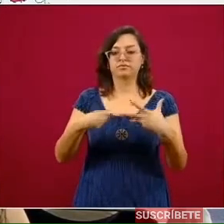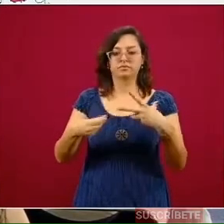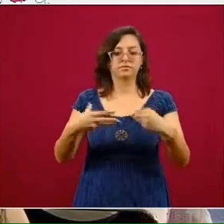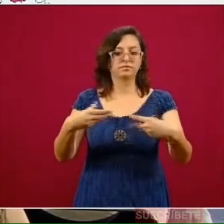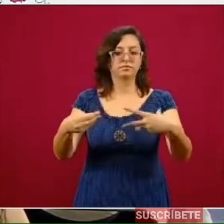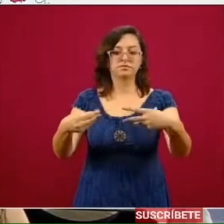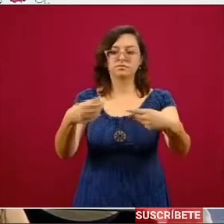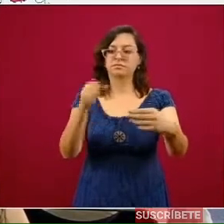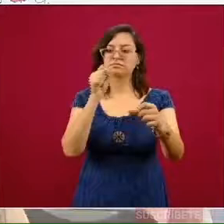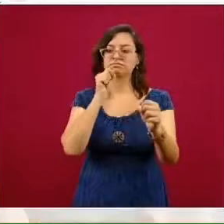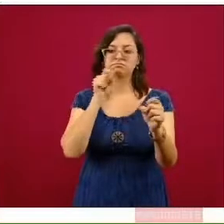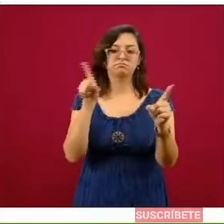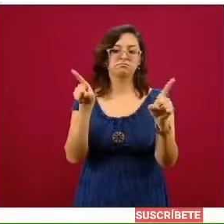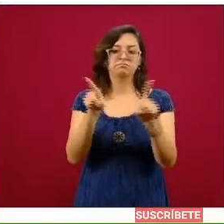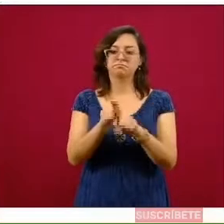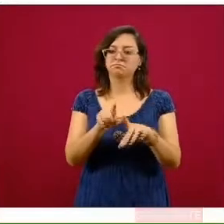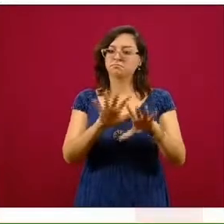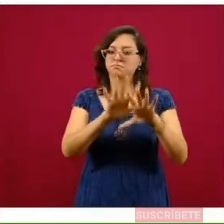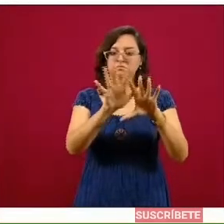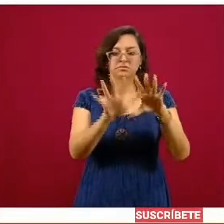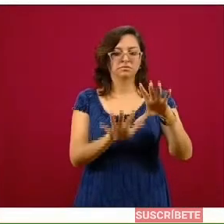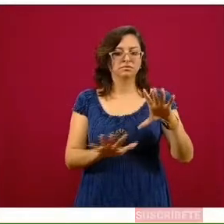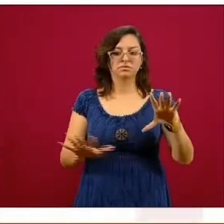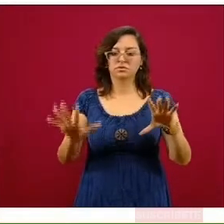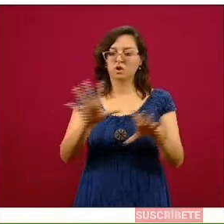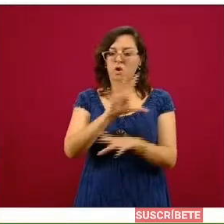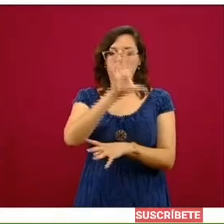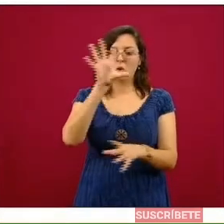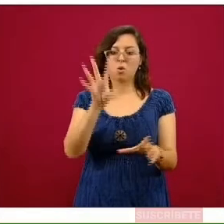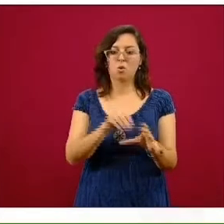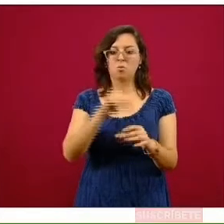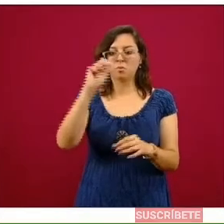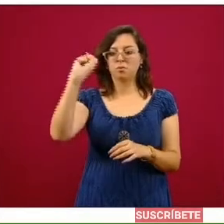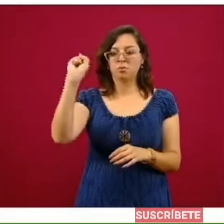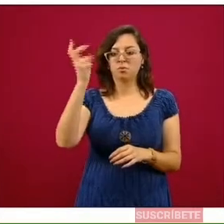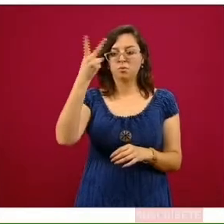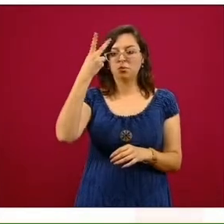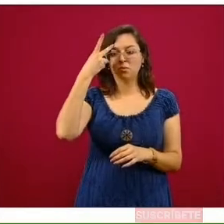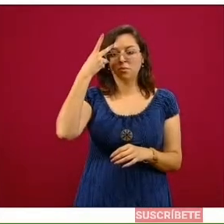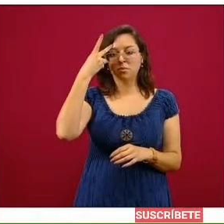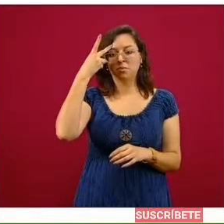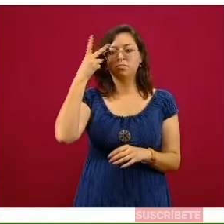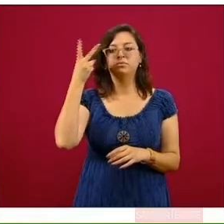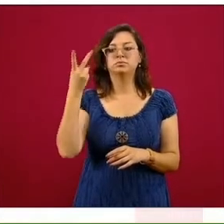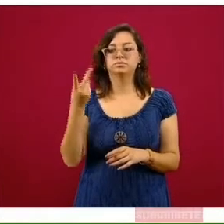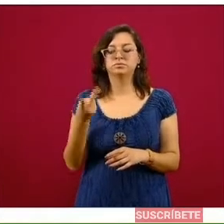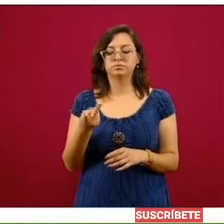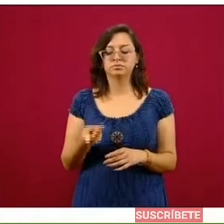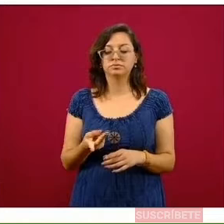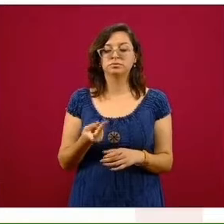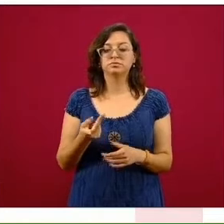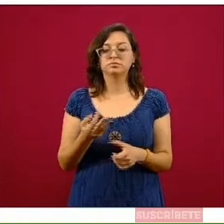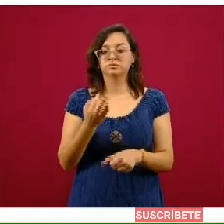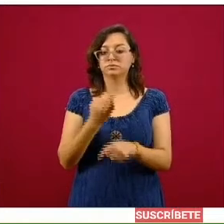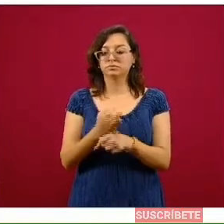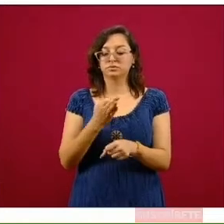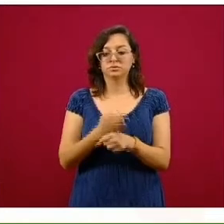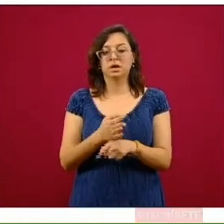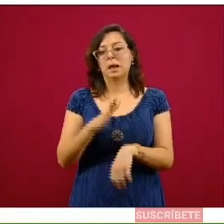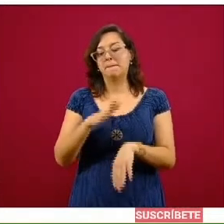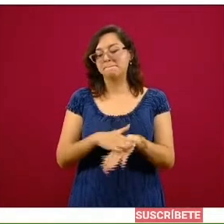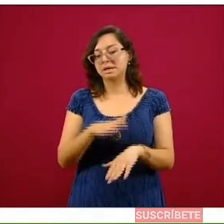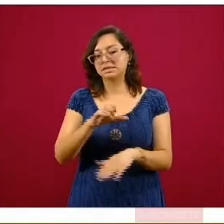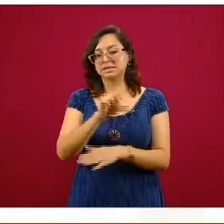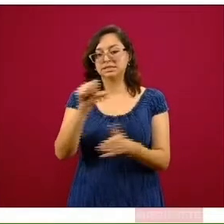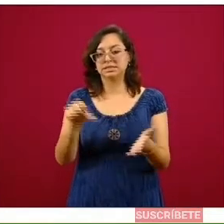prácticamente el virus ha estado presente en todas las partes y regiones del estado, aunque se concentra en este momento más en la